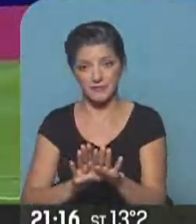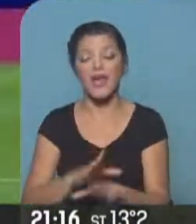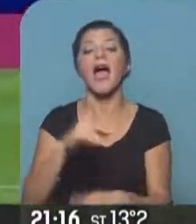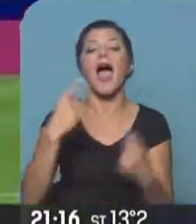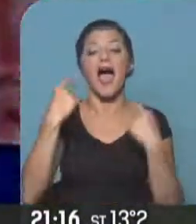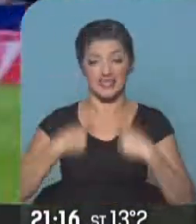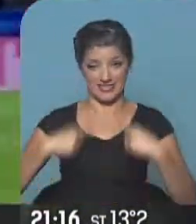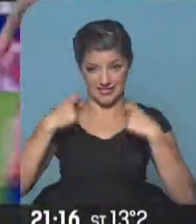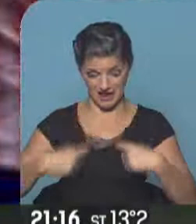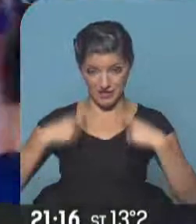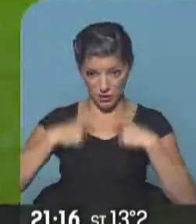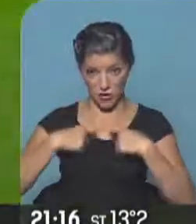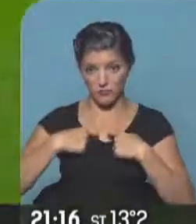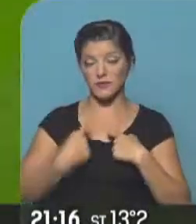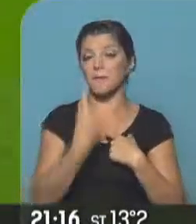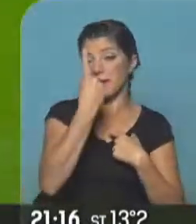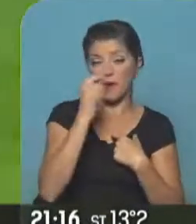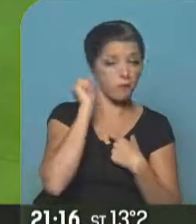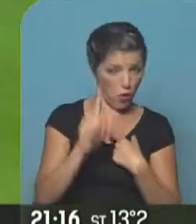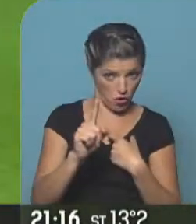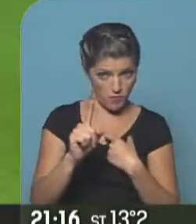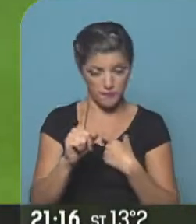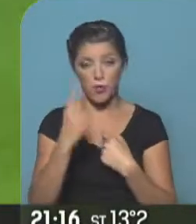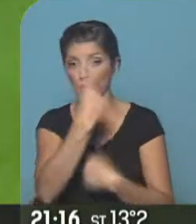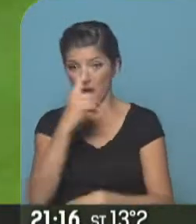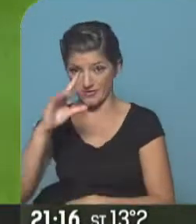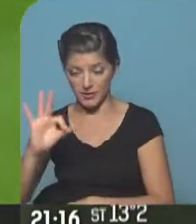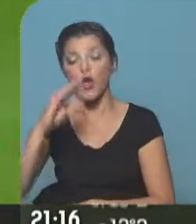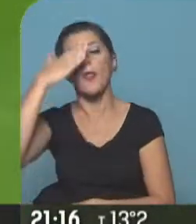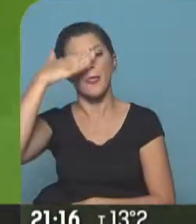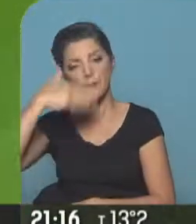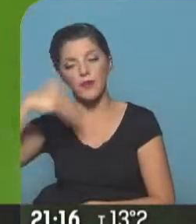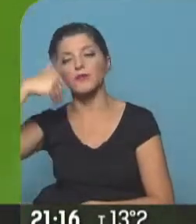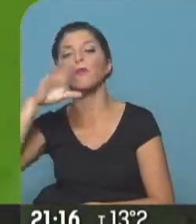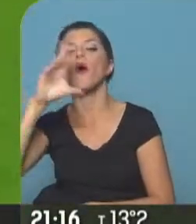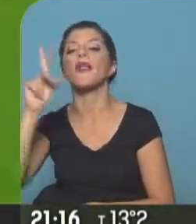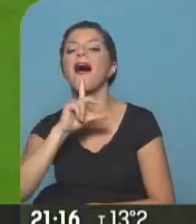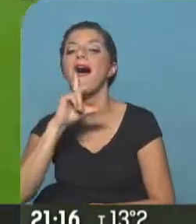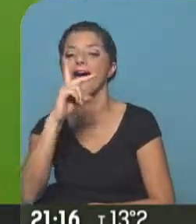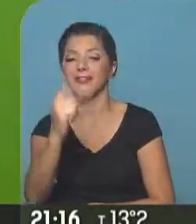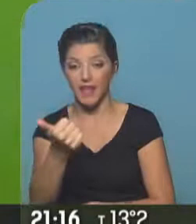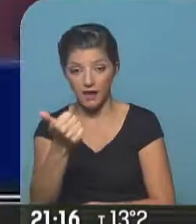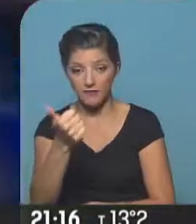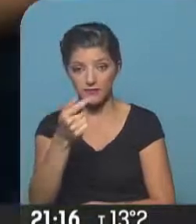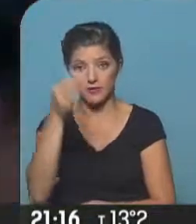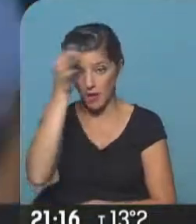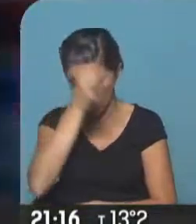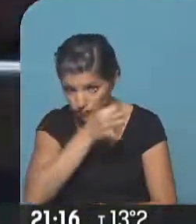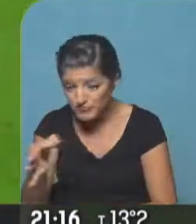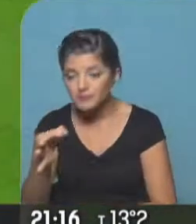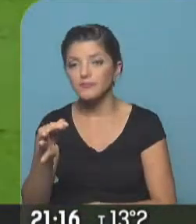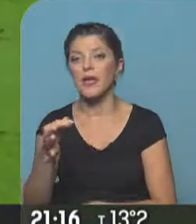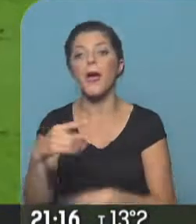Atlético Madrid contra el Chelsea, pero después Álvaro Morata le ponía la cabeza a este centro de Eden Hazard e